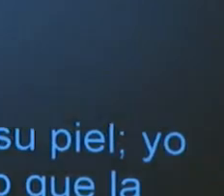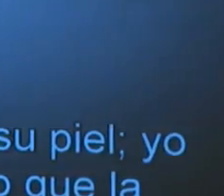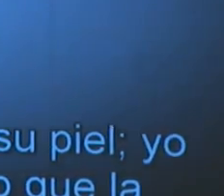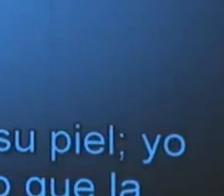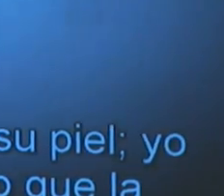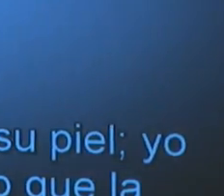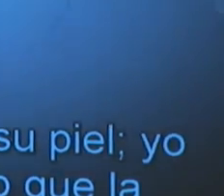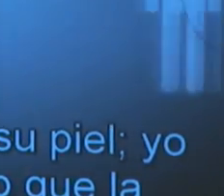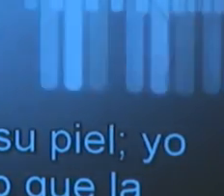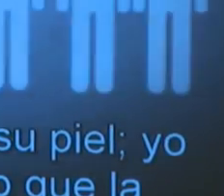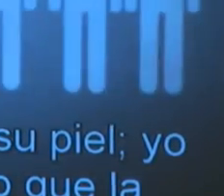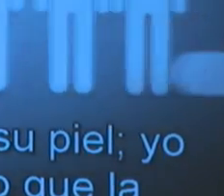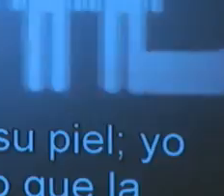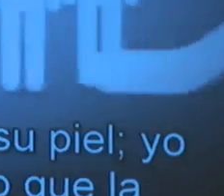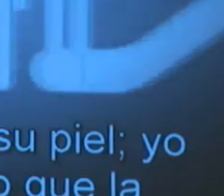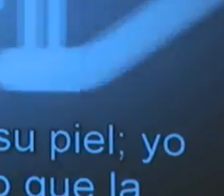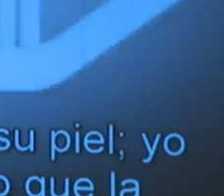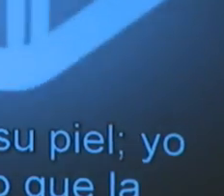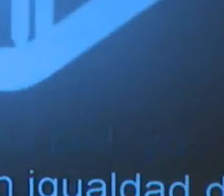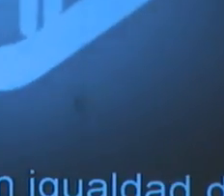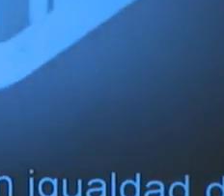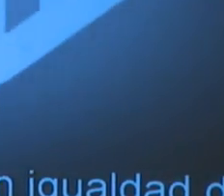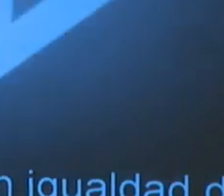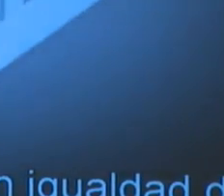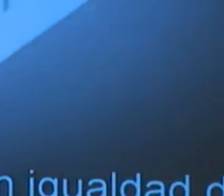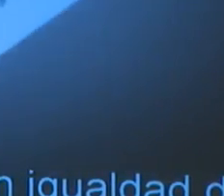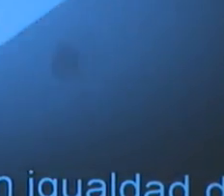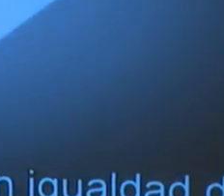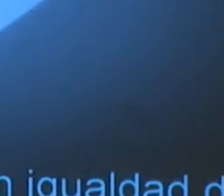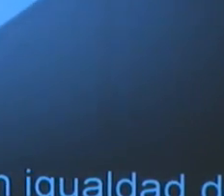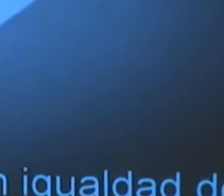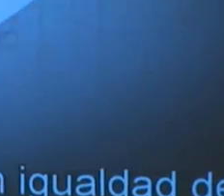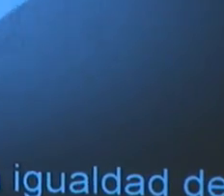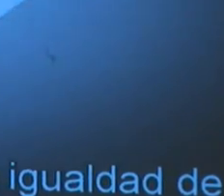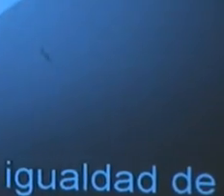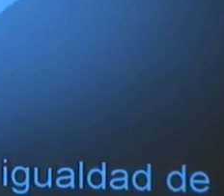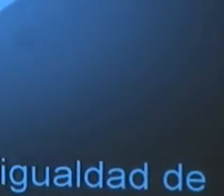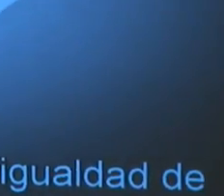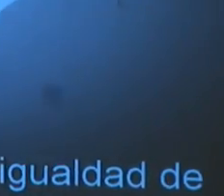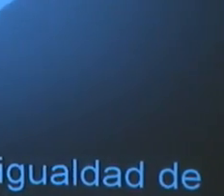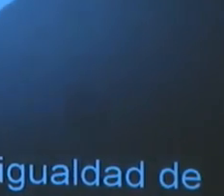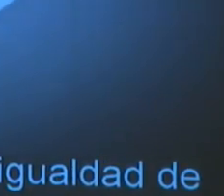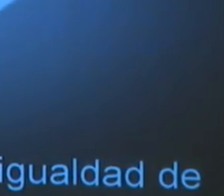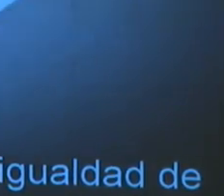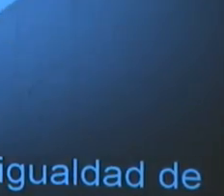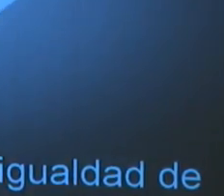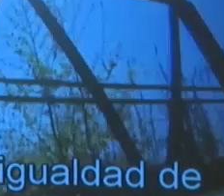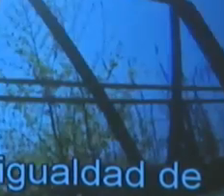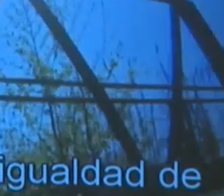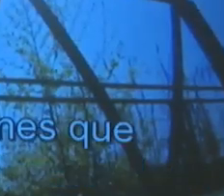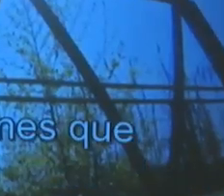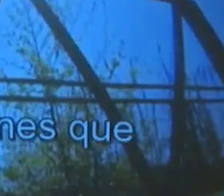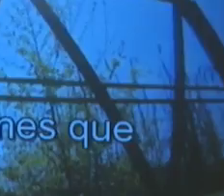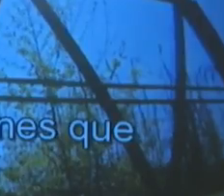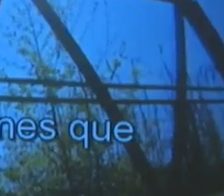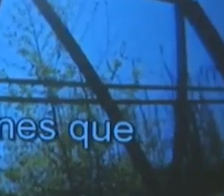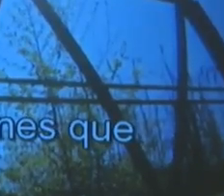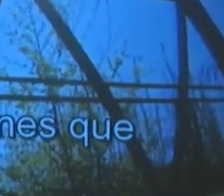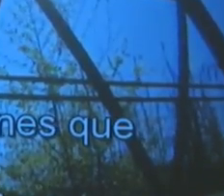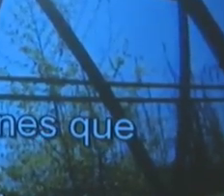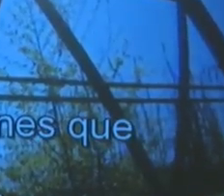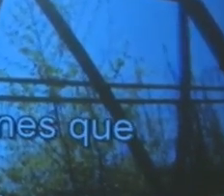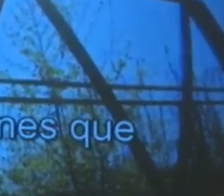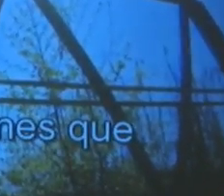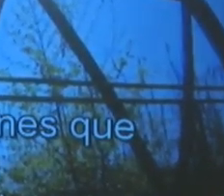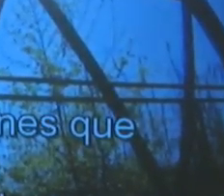otro por el color de su piel yo no tengo discapacidad sino que la discapacidad aparece cuando yo debo estar en igualdad de oportunidades con el otro lo que tienen las